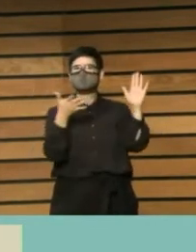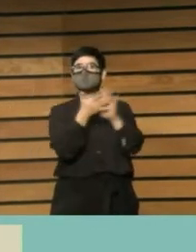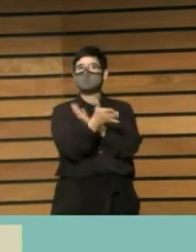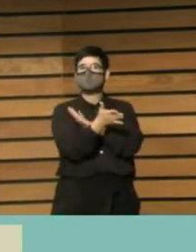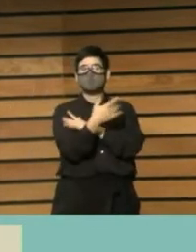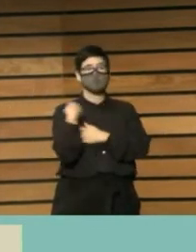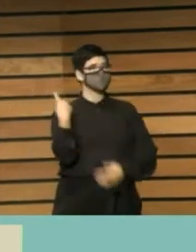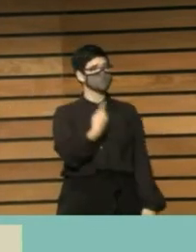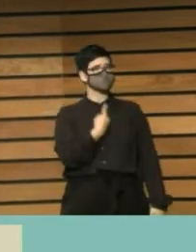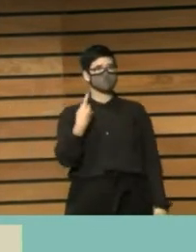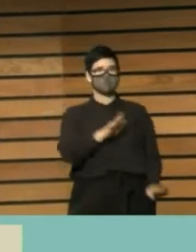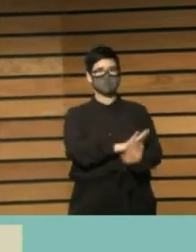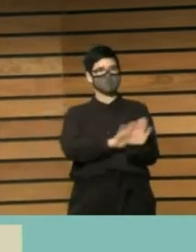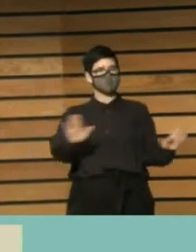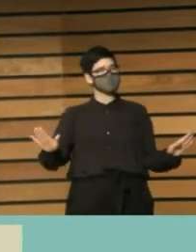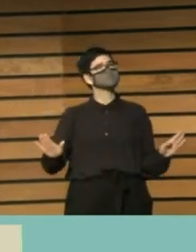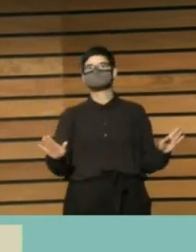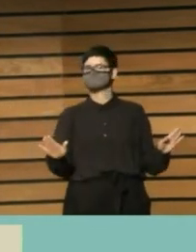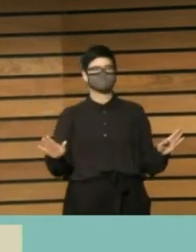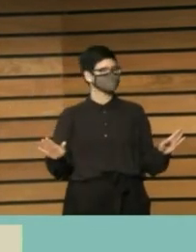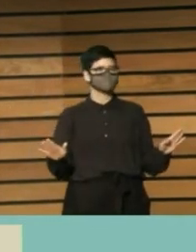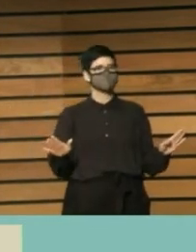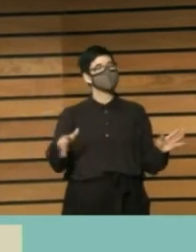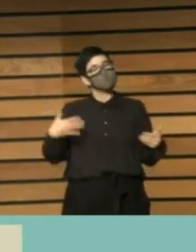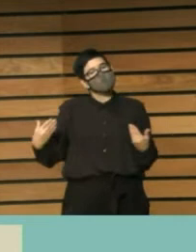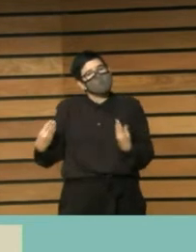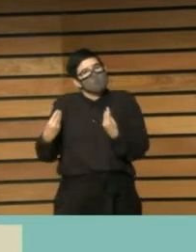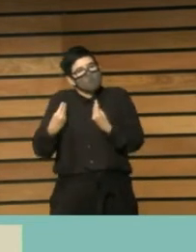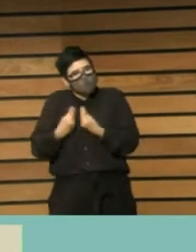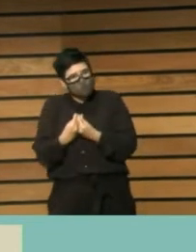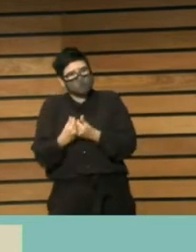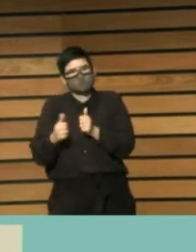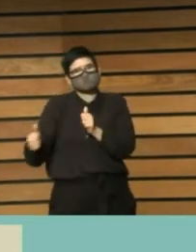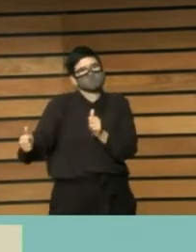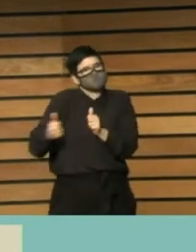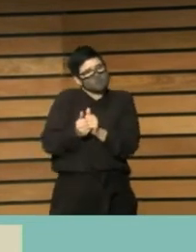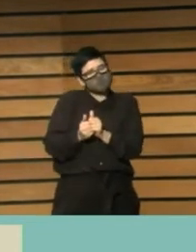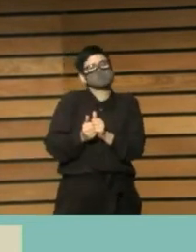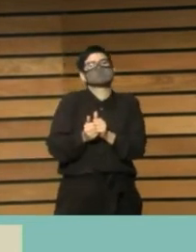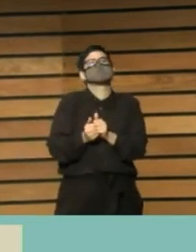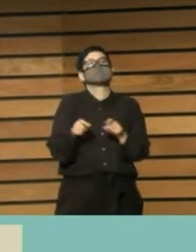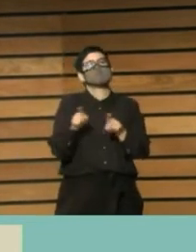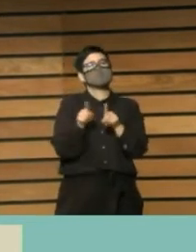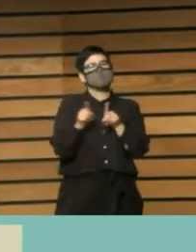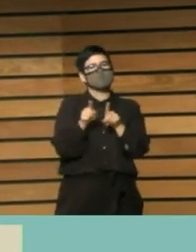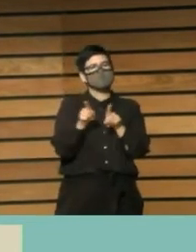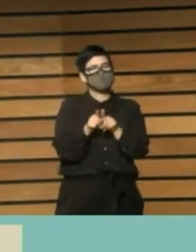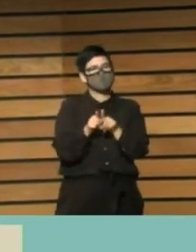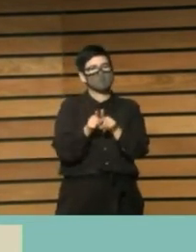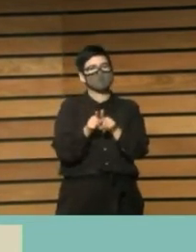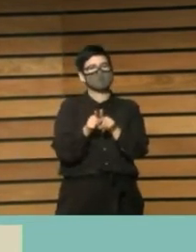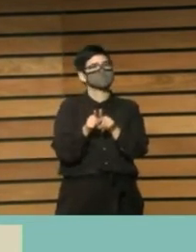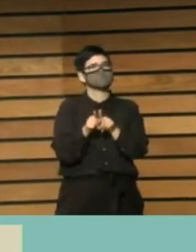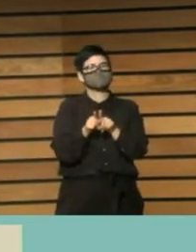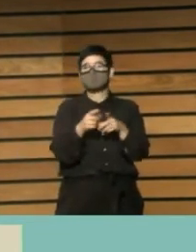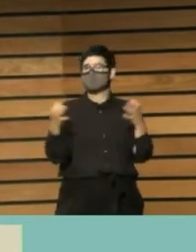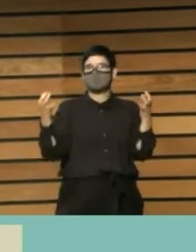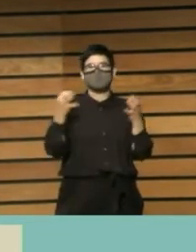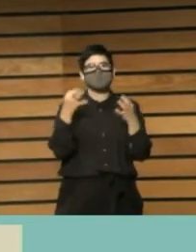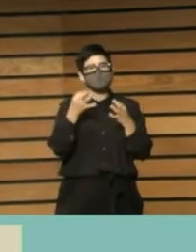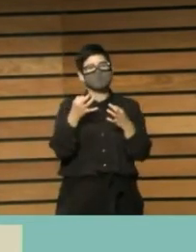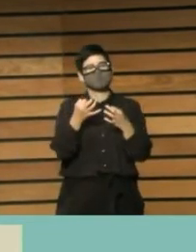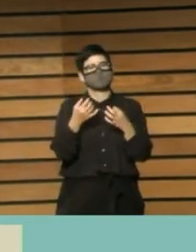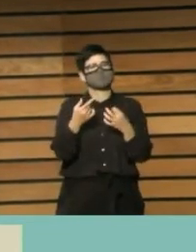no caminamos solos en la cultura del open. Lo hacemos de una manera que obliga a que